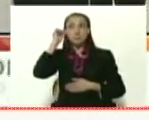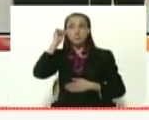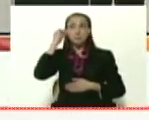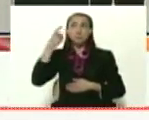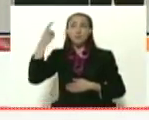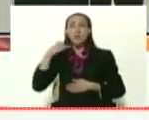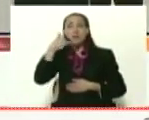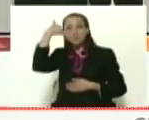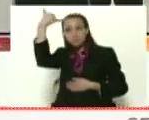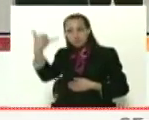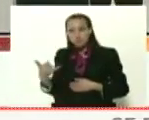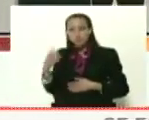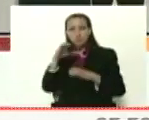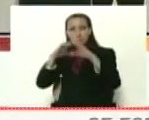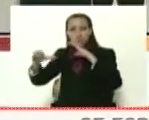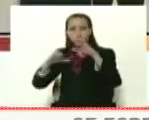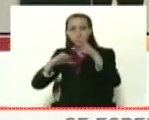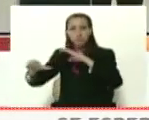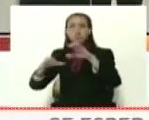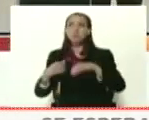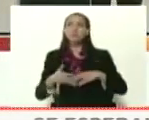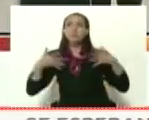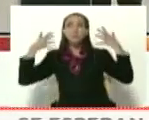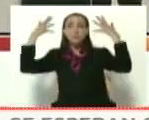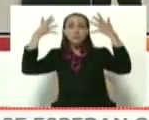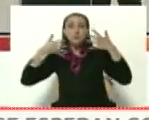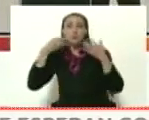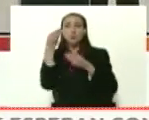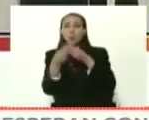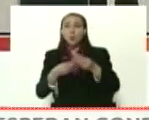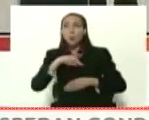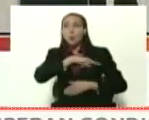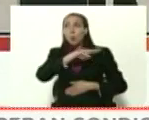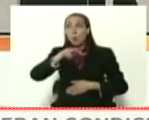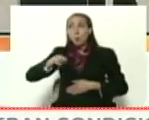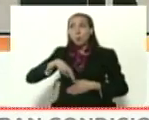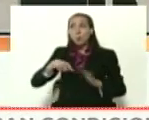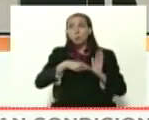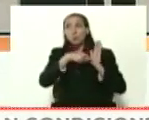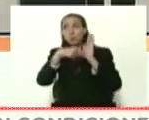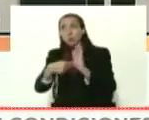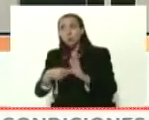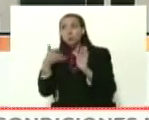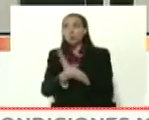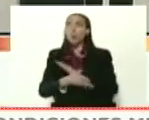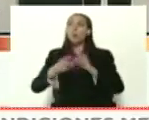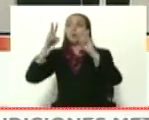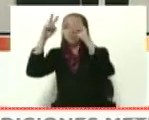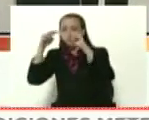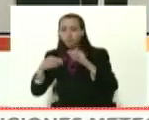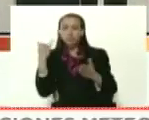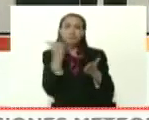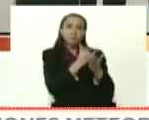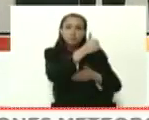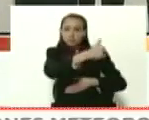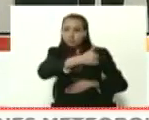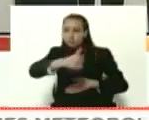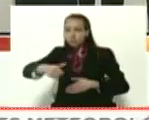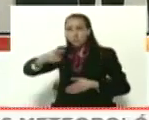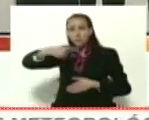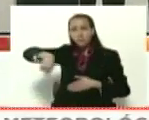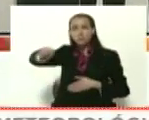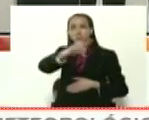nuestro presidente, siguiendo sus recomendaciones, nosotros estaremos haciendo despistajes selectivos,